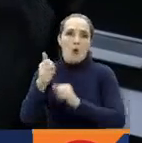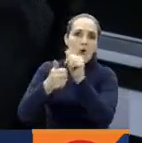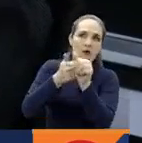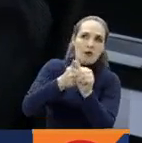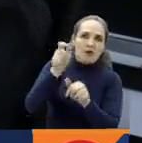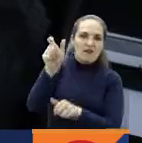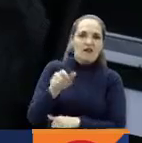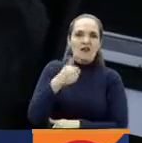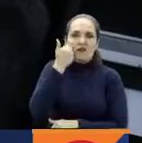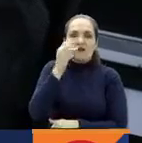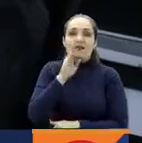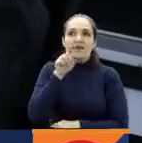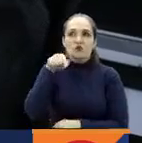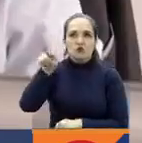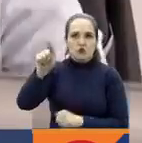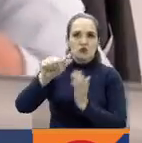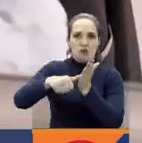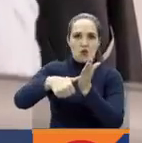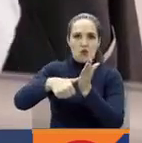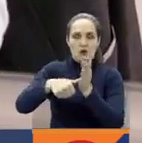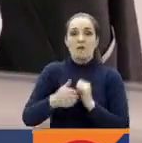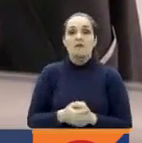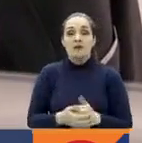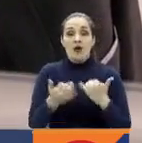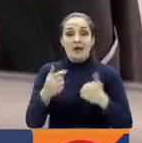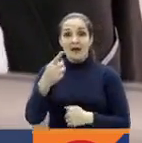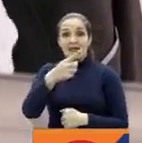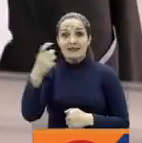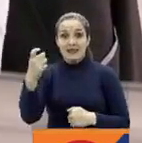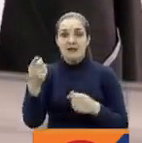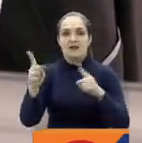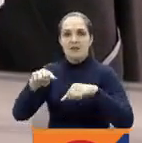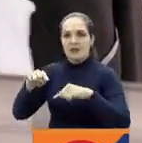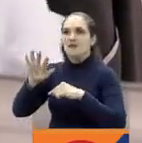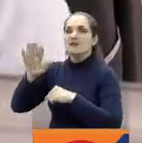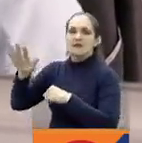acompañante. Por el momento, en las oficinas de la 100 y del centro, es necesario pedir cita previa.